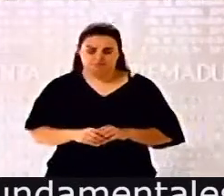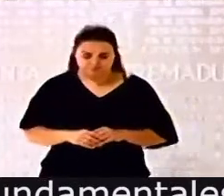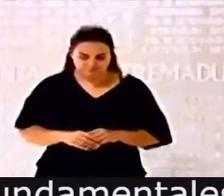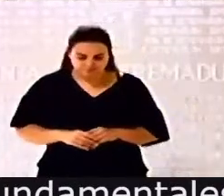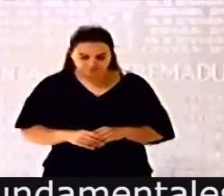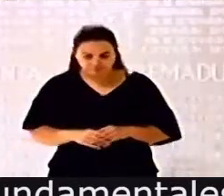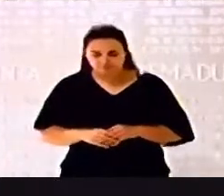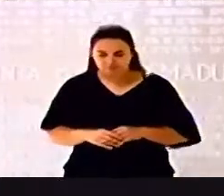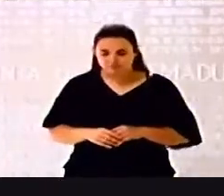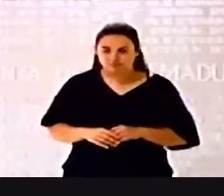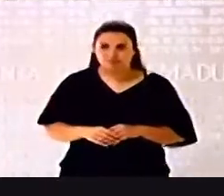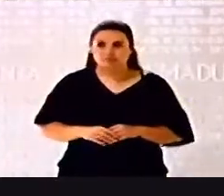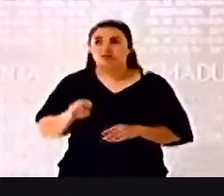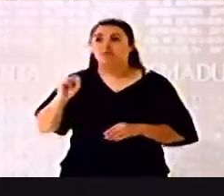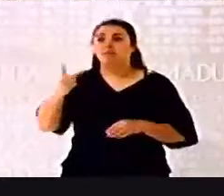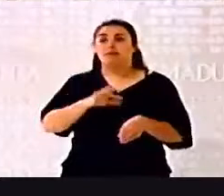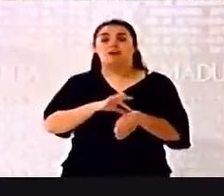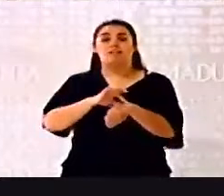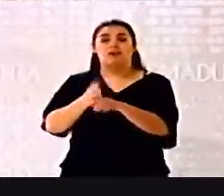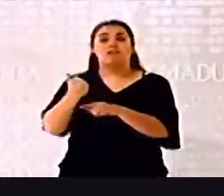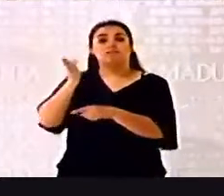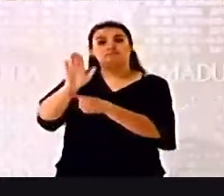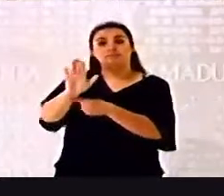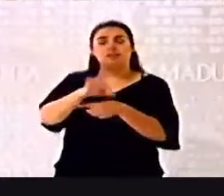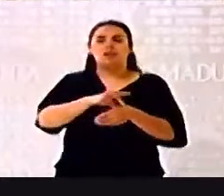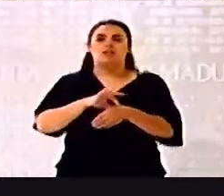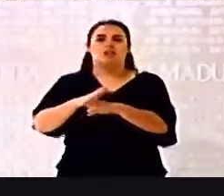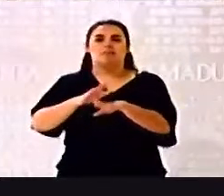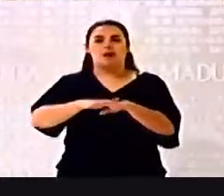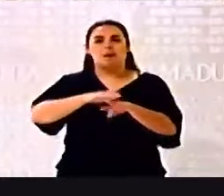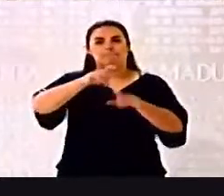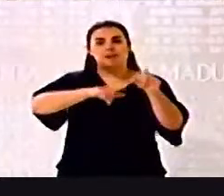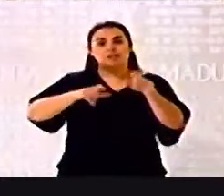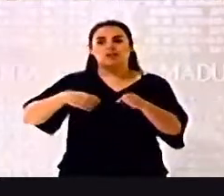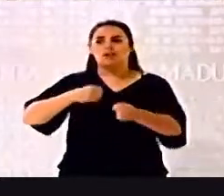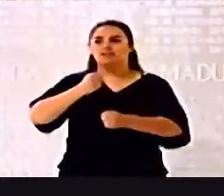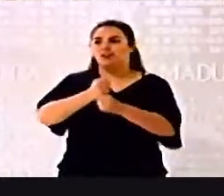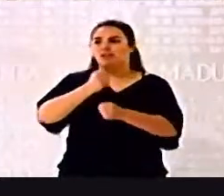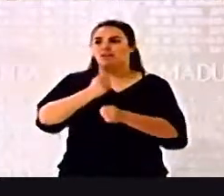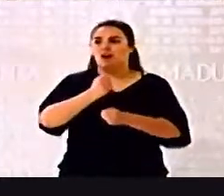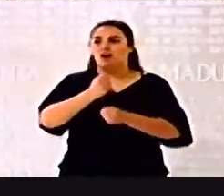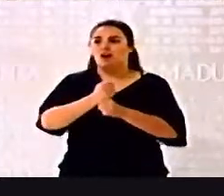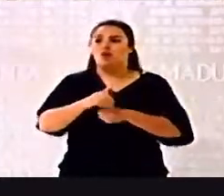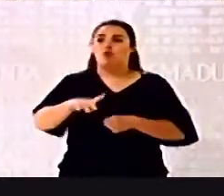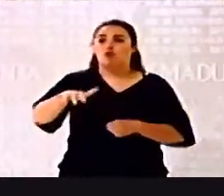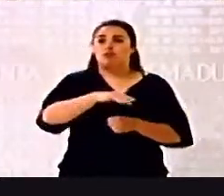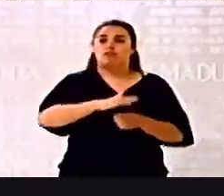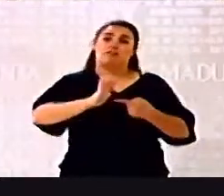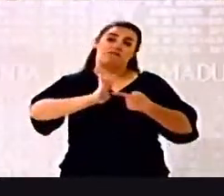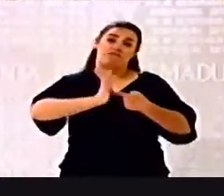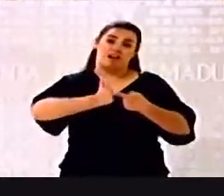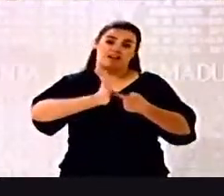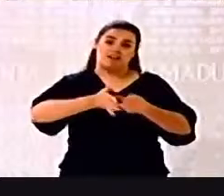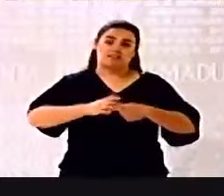La primera de las guías que le voy a presentar son guías para personas que trabajan en las ferias.